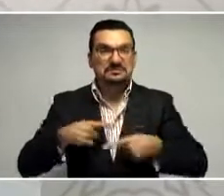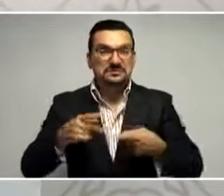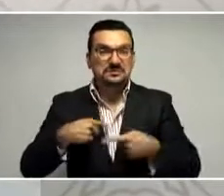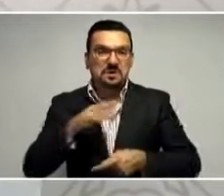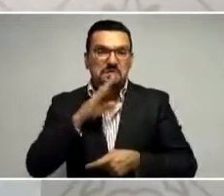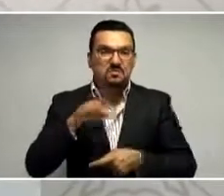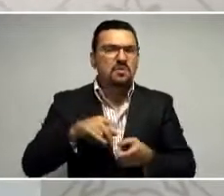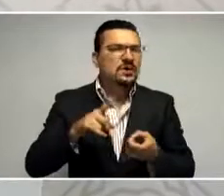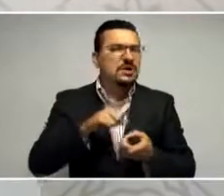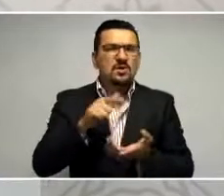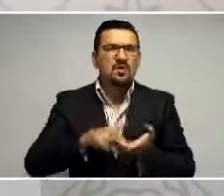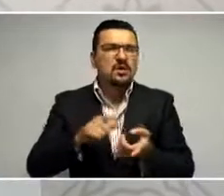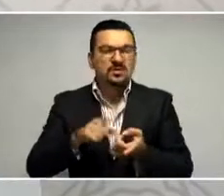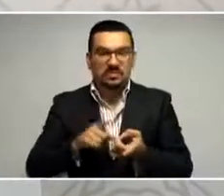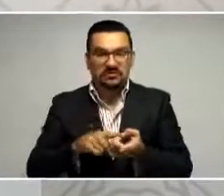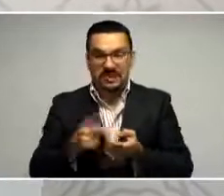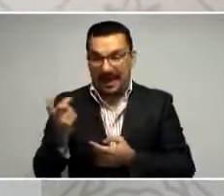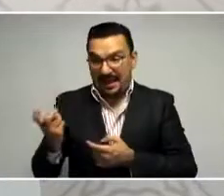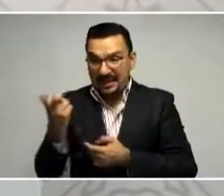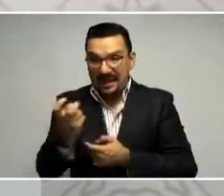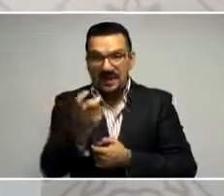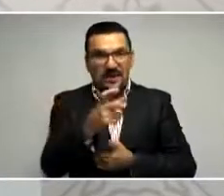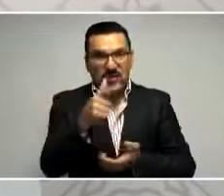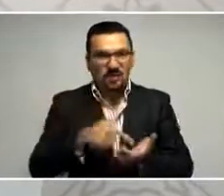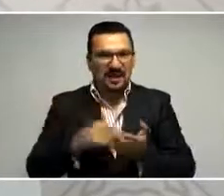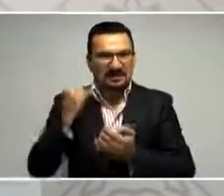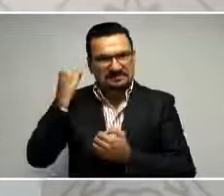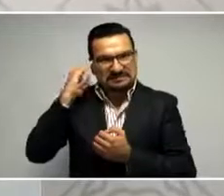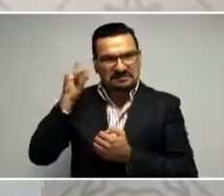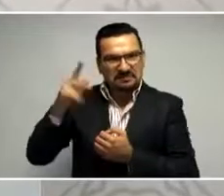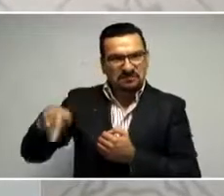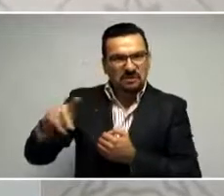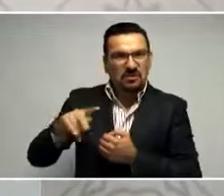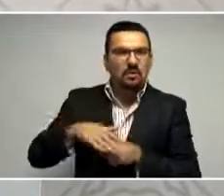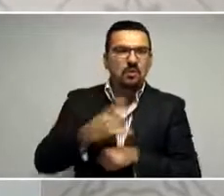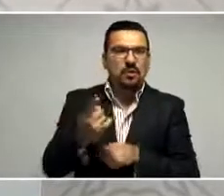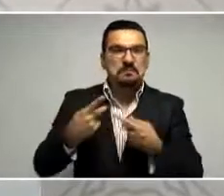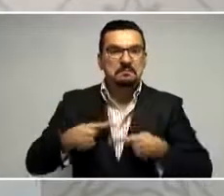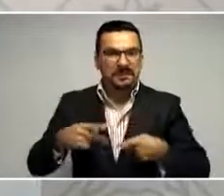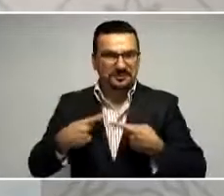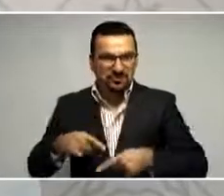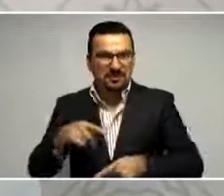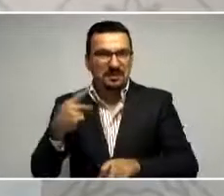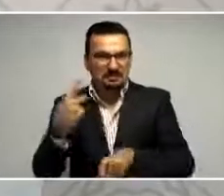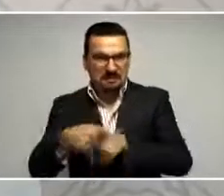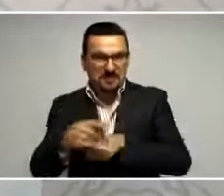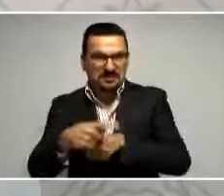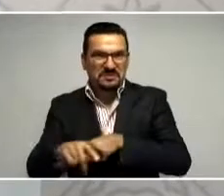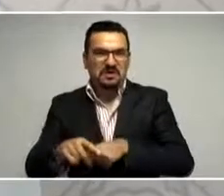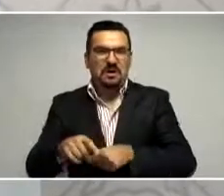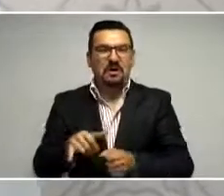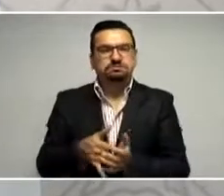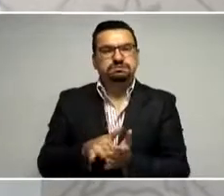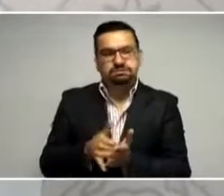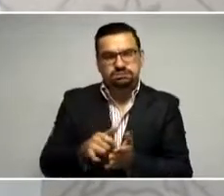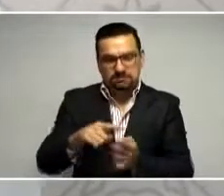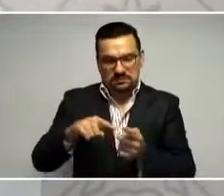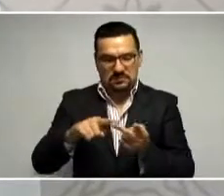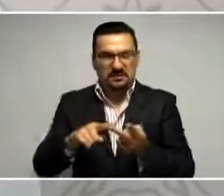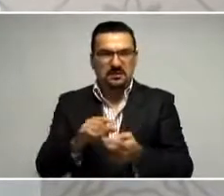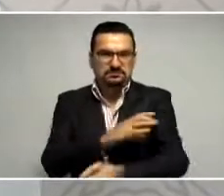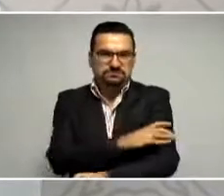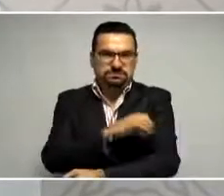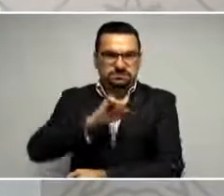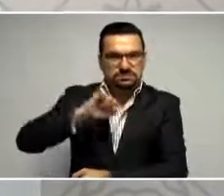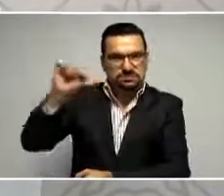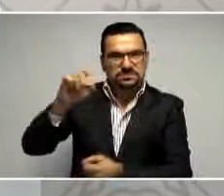incrementa en estos lugares porque las personas con factores de riesgo como obesidad,